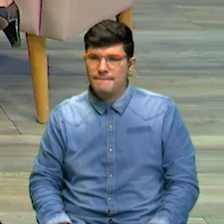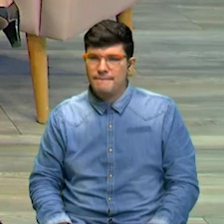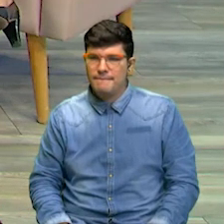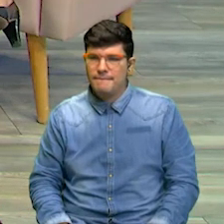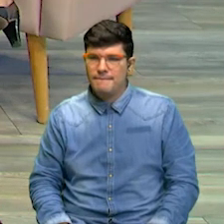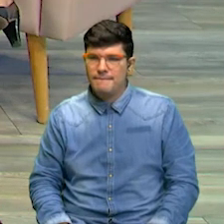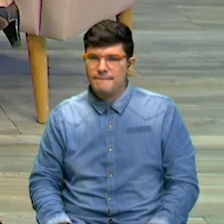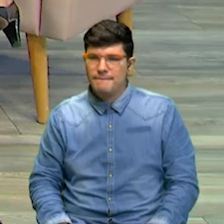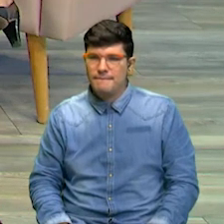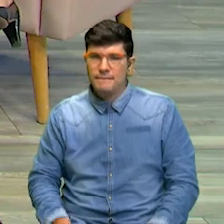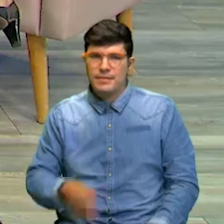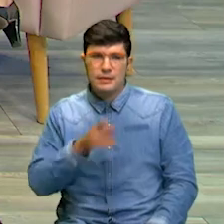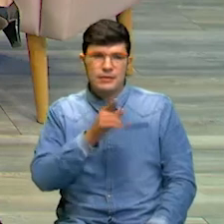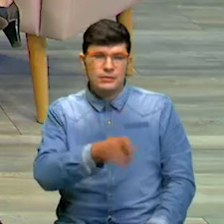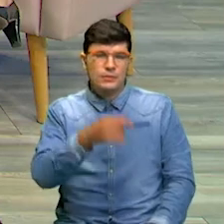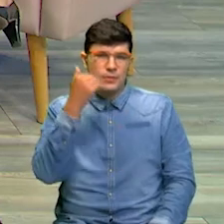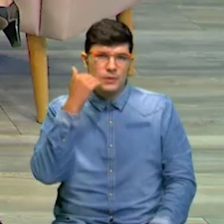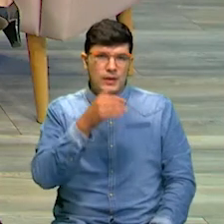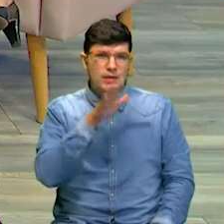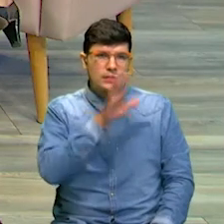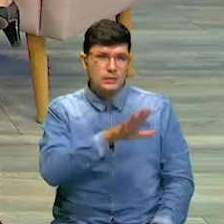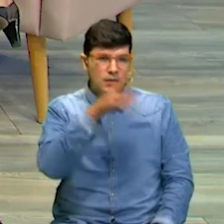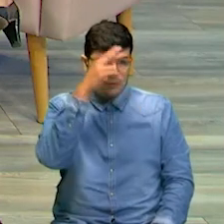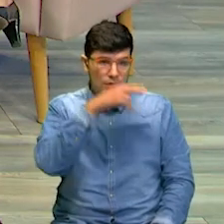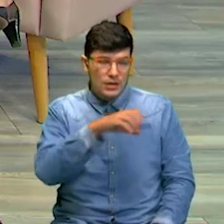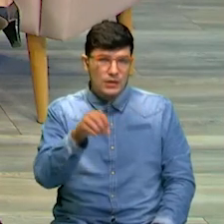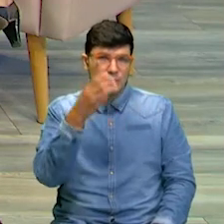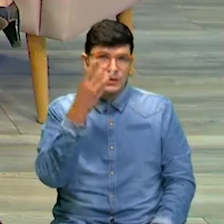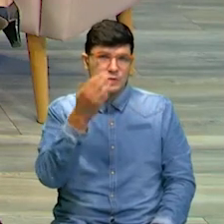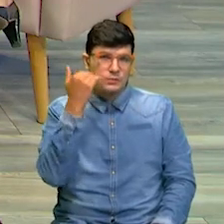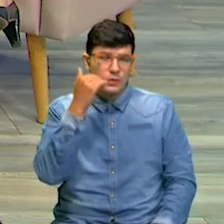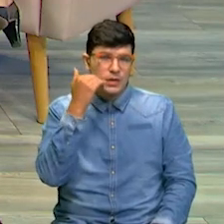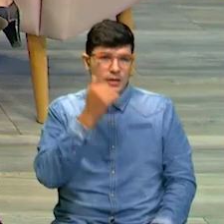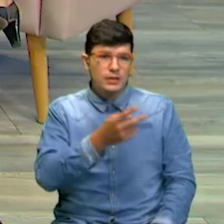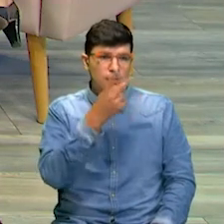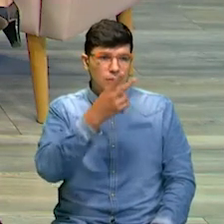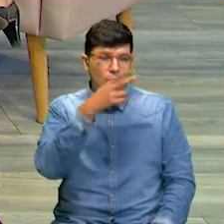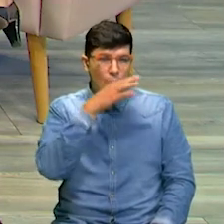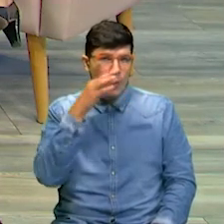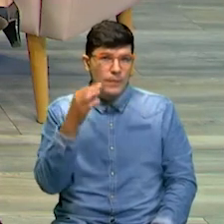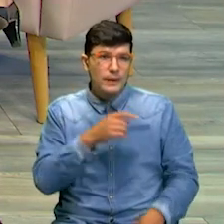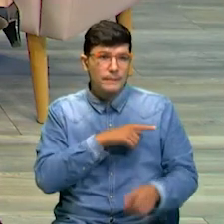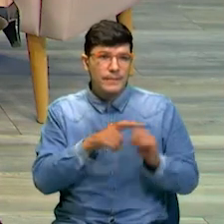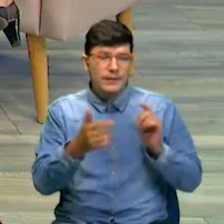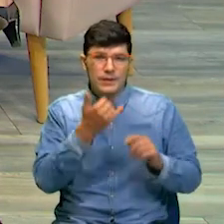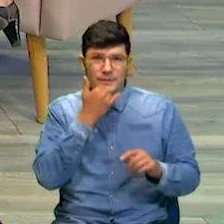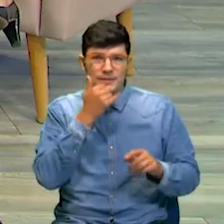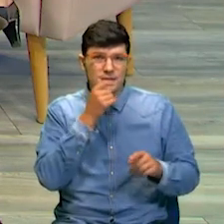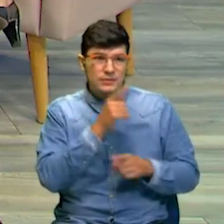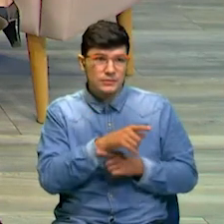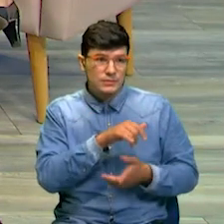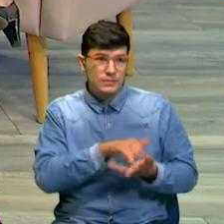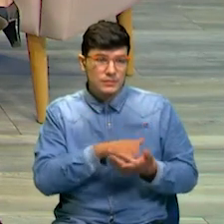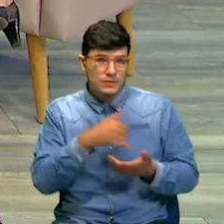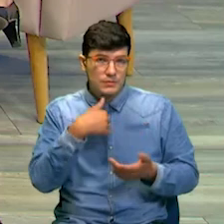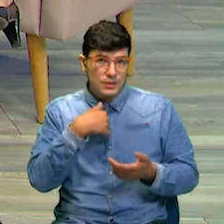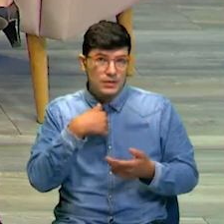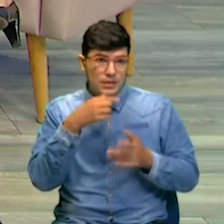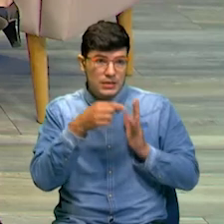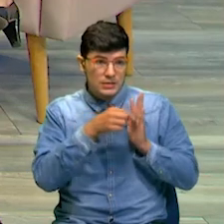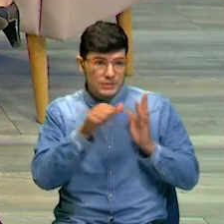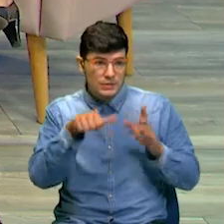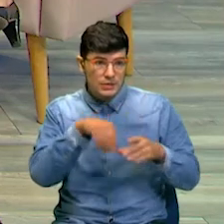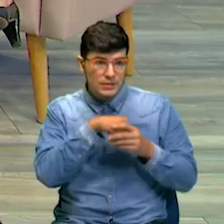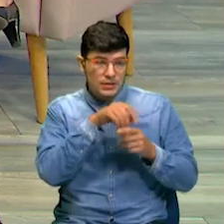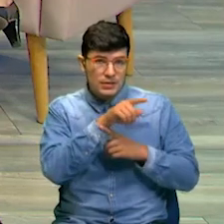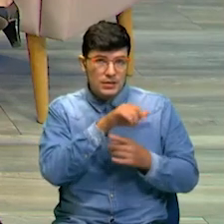Tuvo cinco hijos, tres mujeres y dos hombres. Y resulta que las tres mujeres casadas con la señora mía, incluyéndola